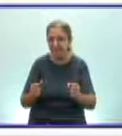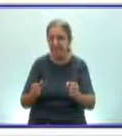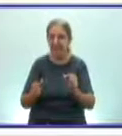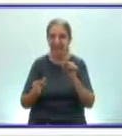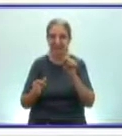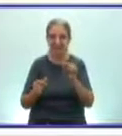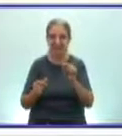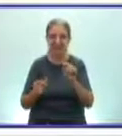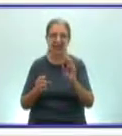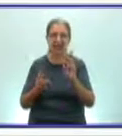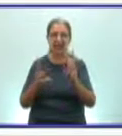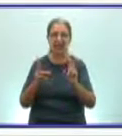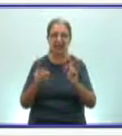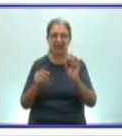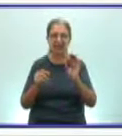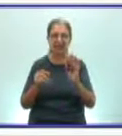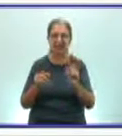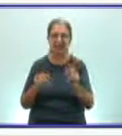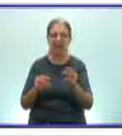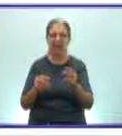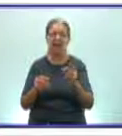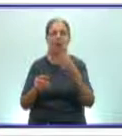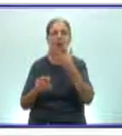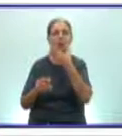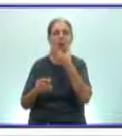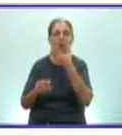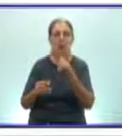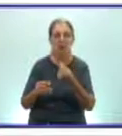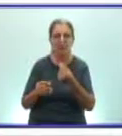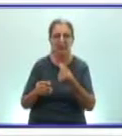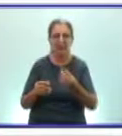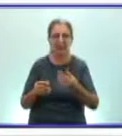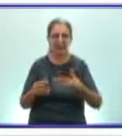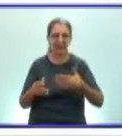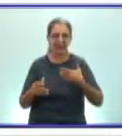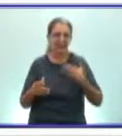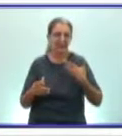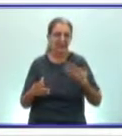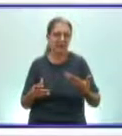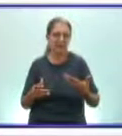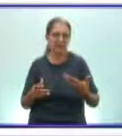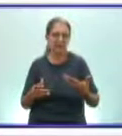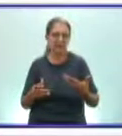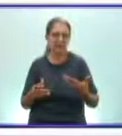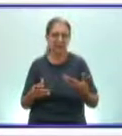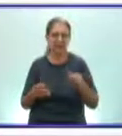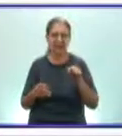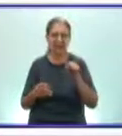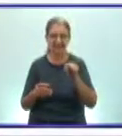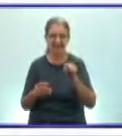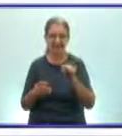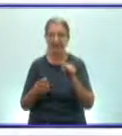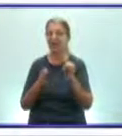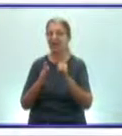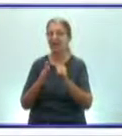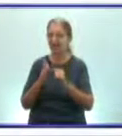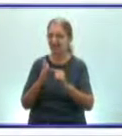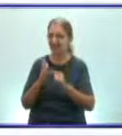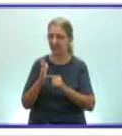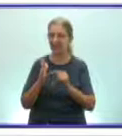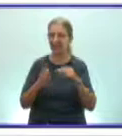de jóvenes que señalaban el tipo de estímulo que estaba indicado en el ejercicio y